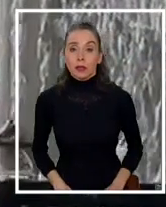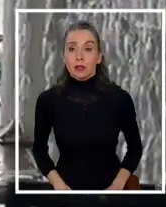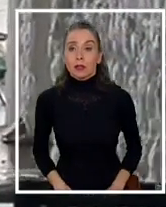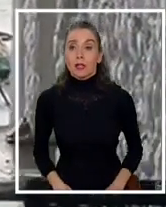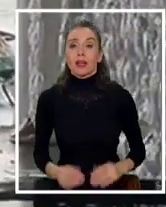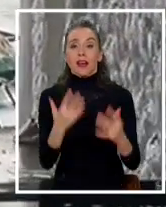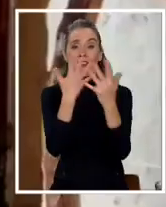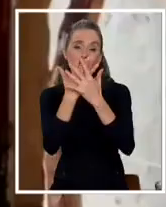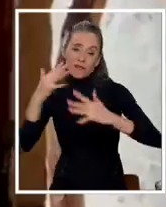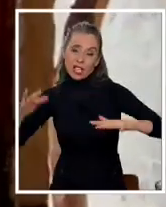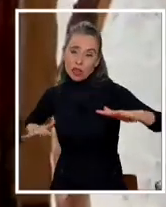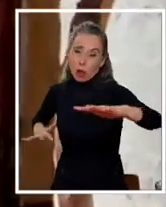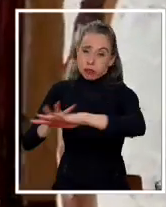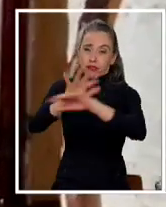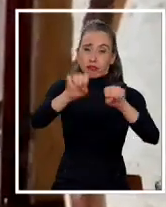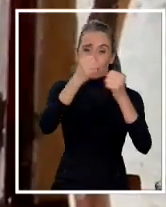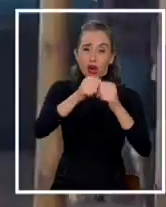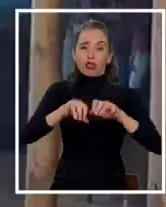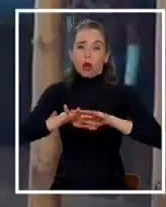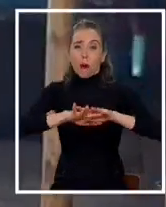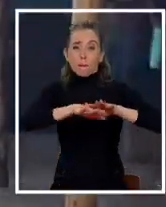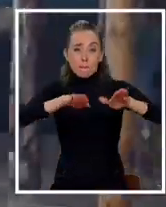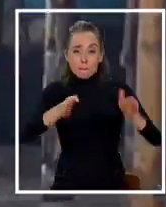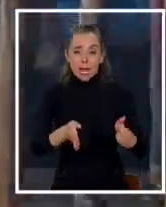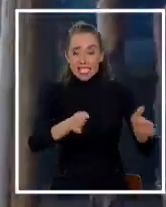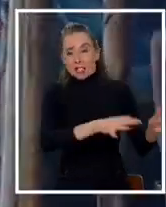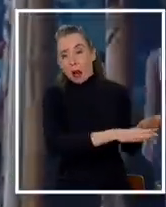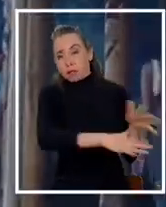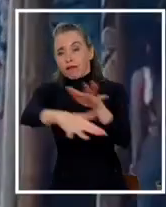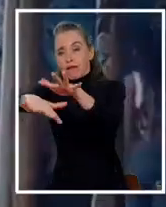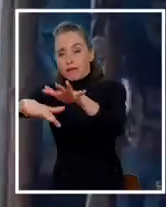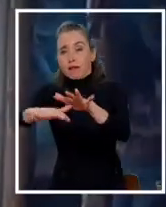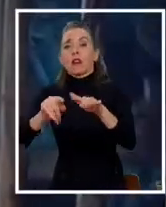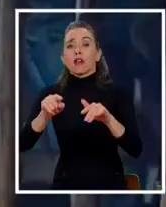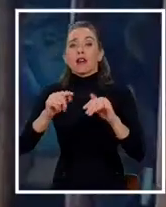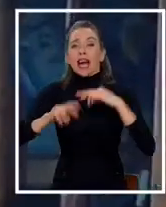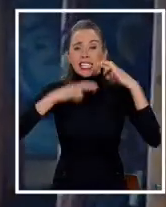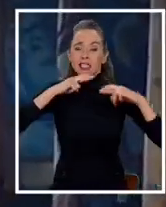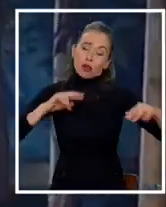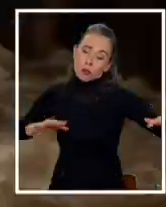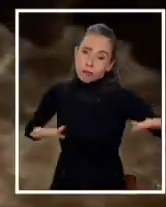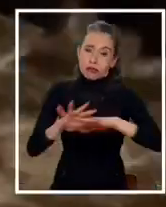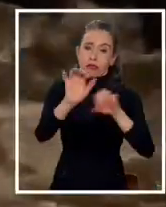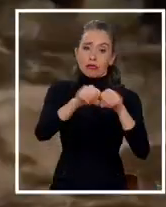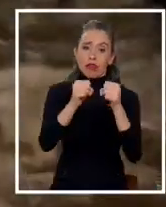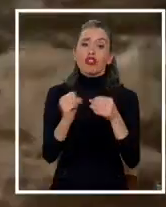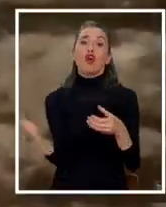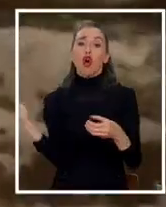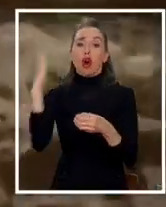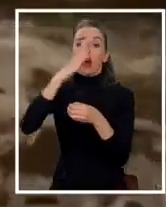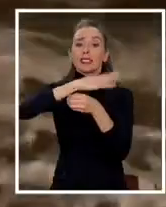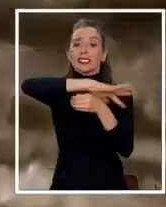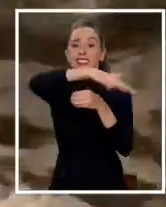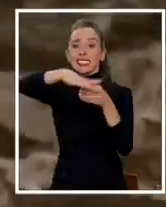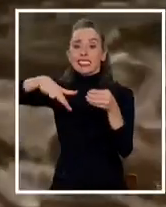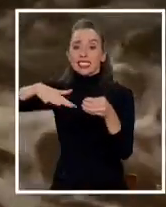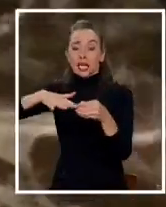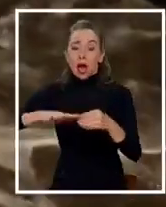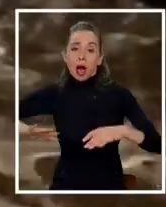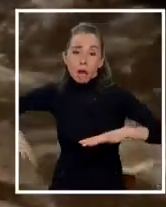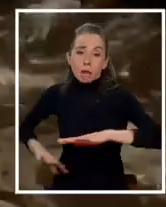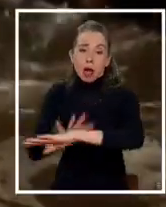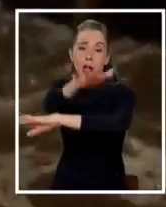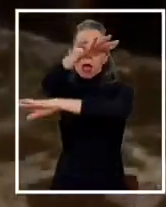rompieron vidrios, arrasaron con mesas, destruyeron restaurantes e infraestructura en Rapa Nui. Fenómeno de marejadas, las olas no